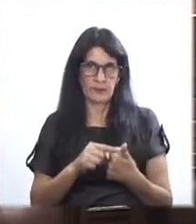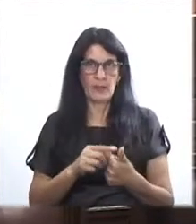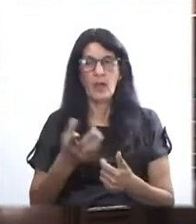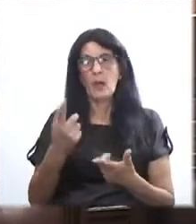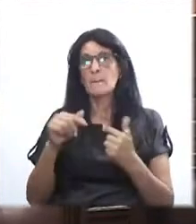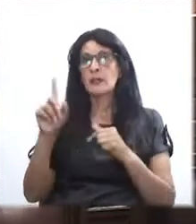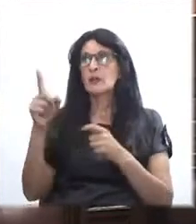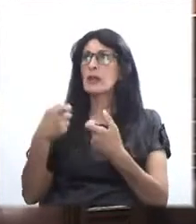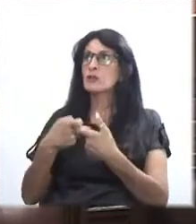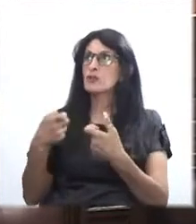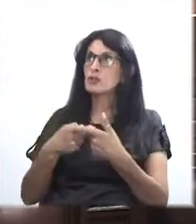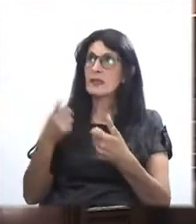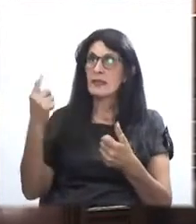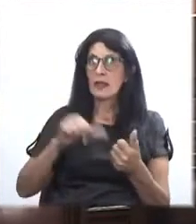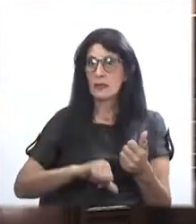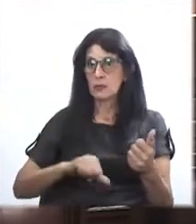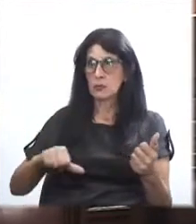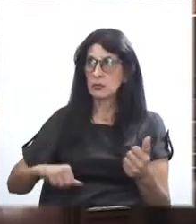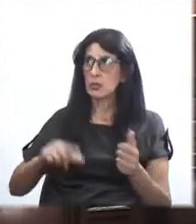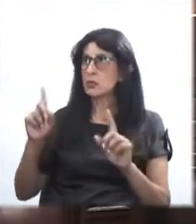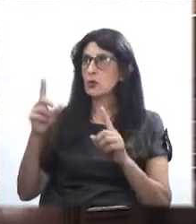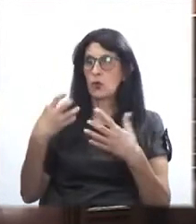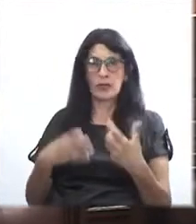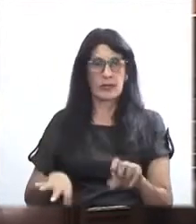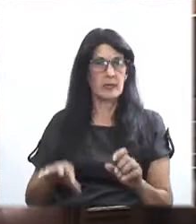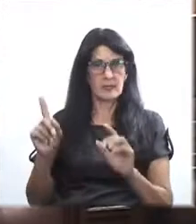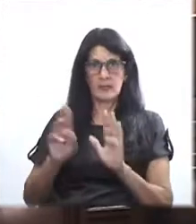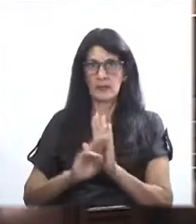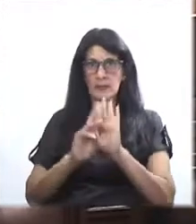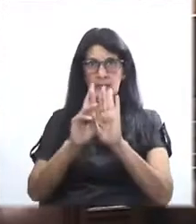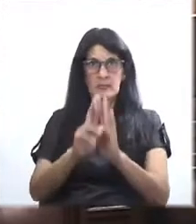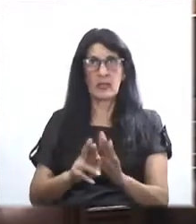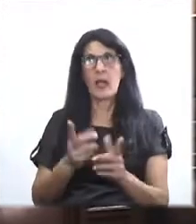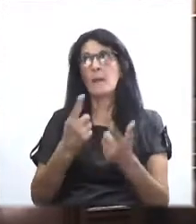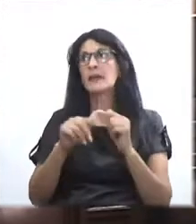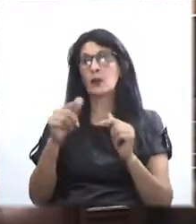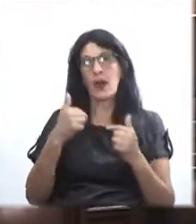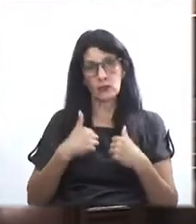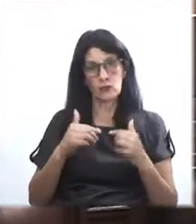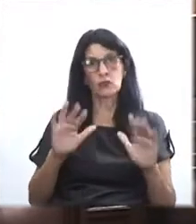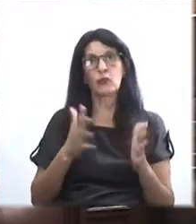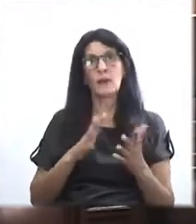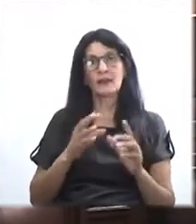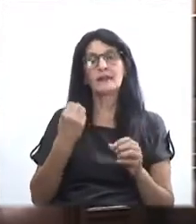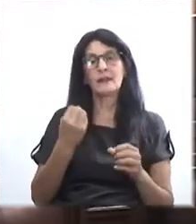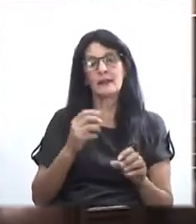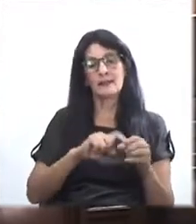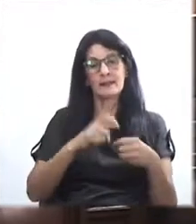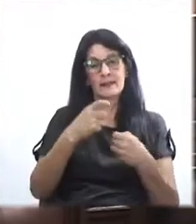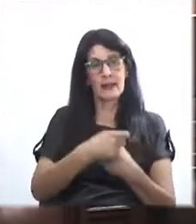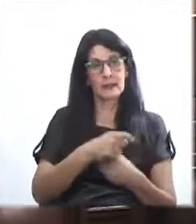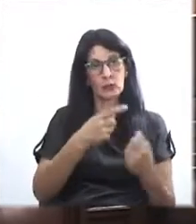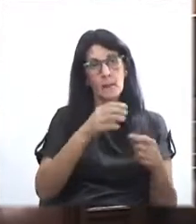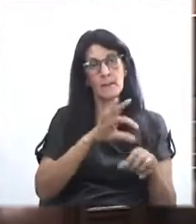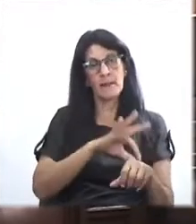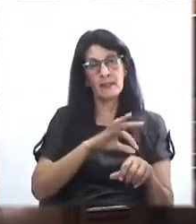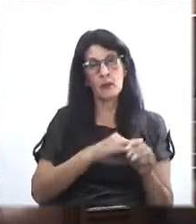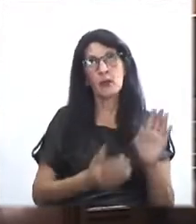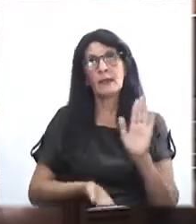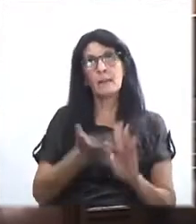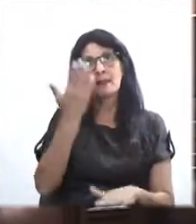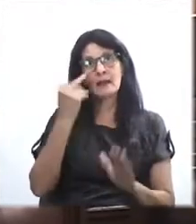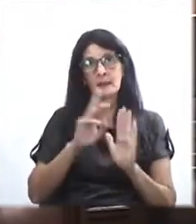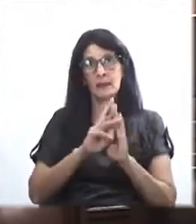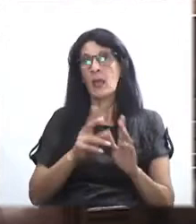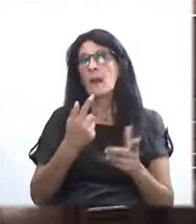Sociedad Anestésica Quirúrgica no quiere ser representada por el sindicato médico, sí, pero a nosotros nos parece que el sindicato médico es la que más representa a los médicos. Sí, pero a mí